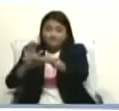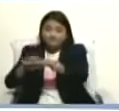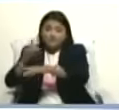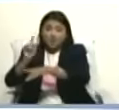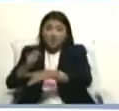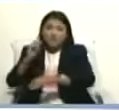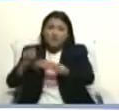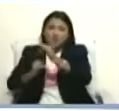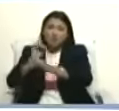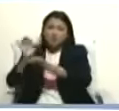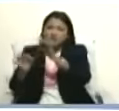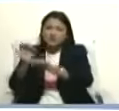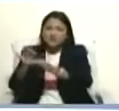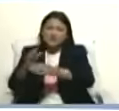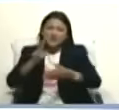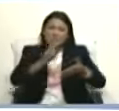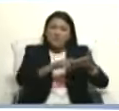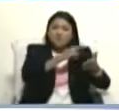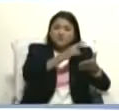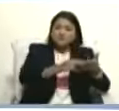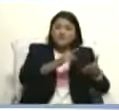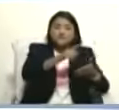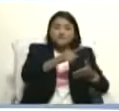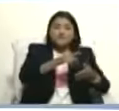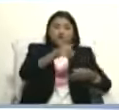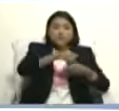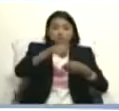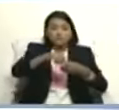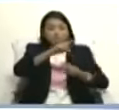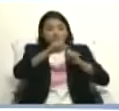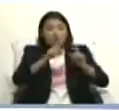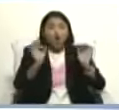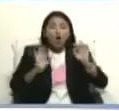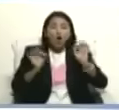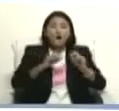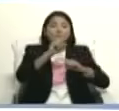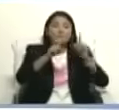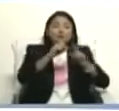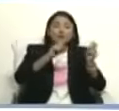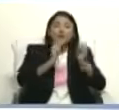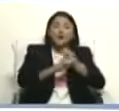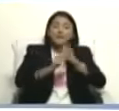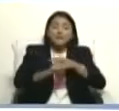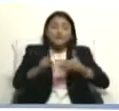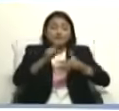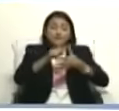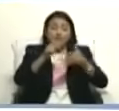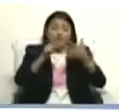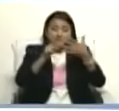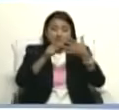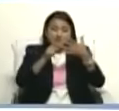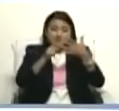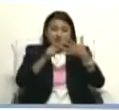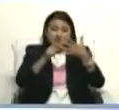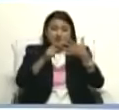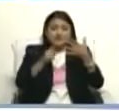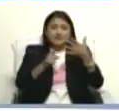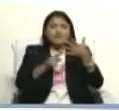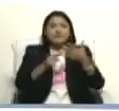referendo consultivo o que fuesen modificadas las preguntas primera, tercera y